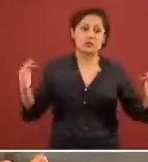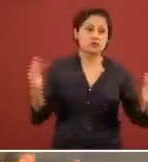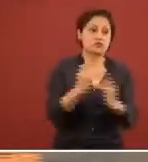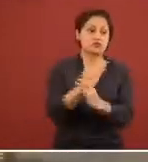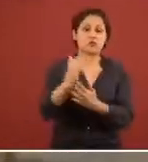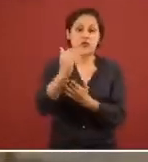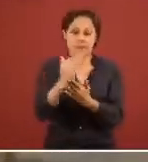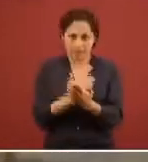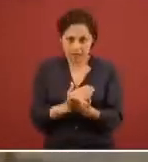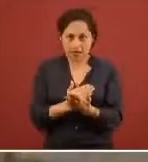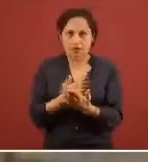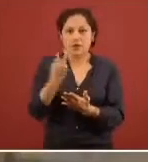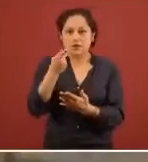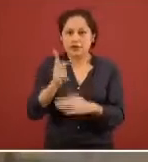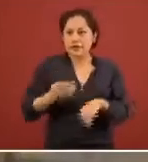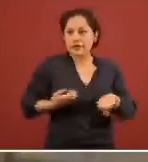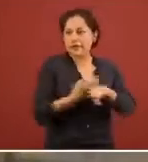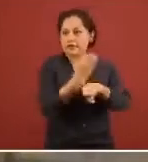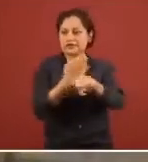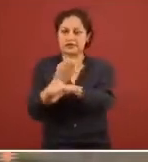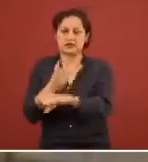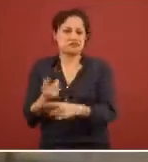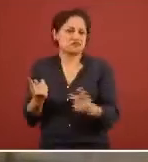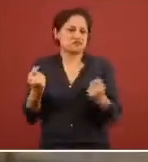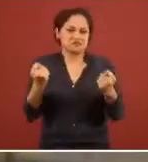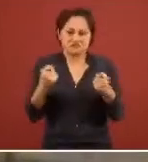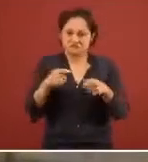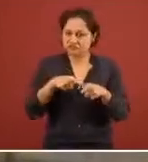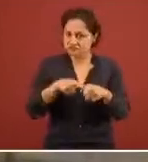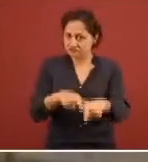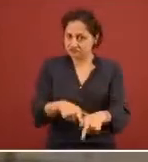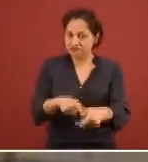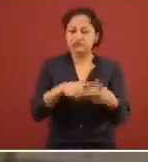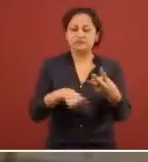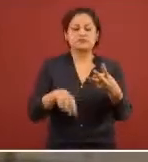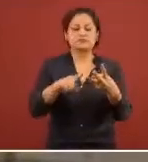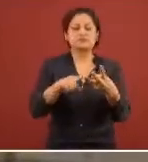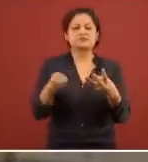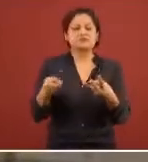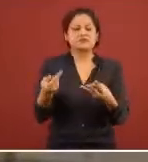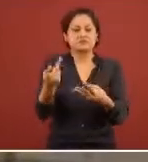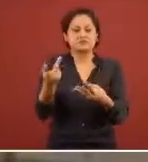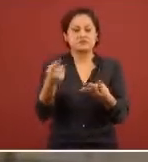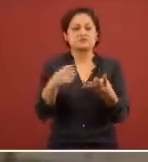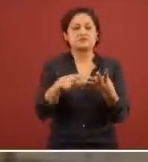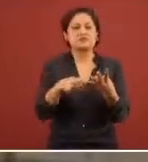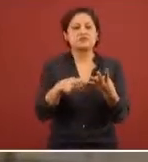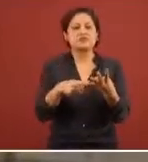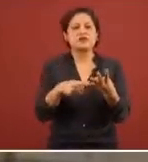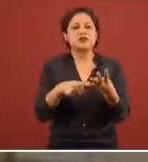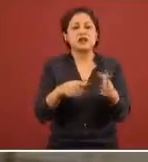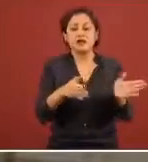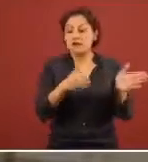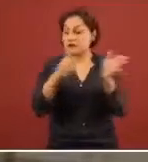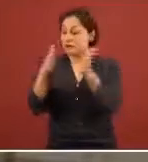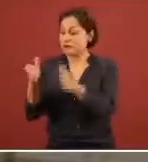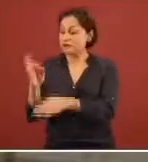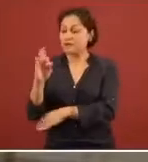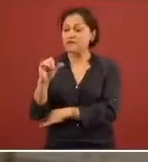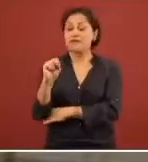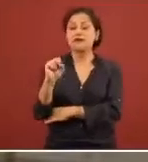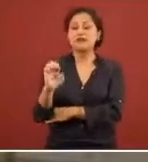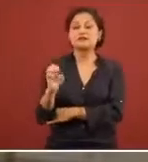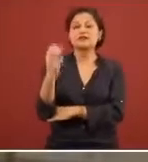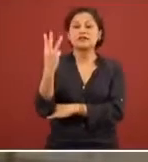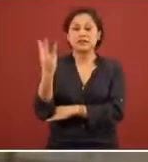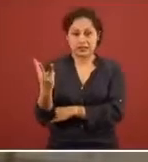ocurre en los otros estados. Eso es por un lado. Y por el otro lado, saber si existe la posibilidad en esta transición a fase 3 de que no